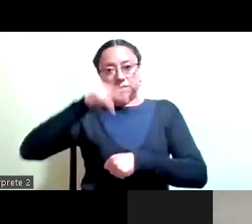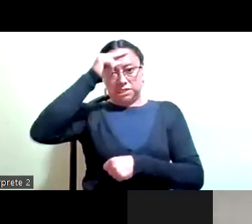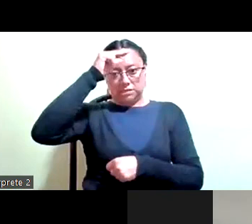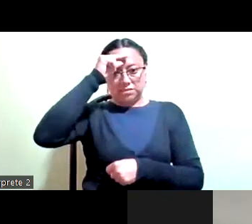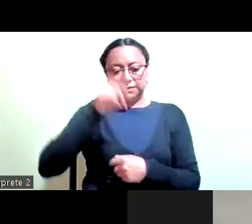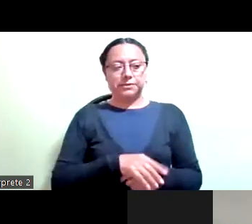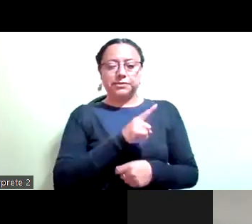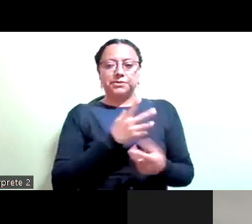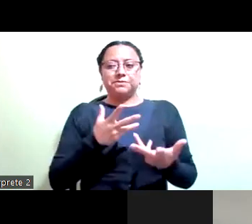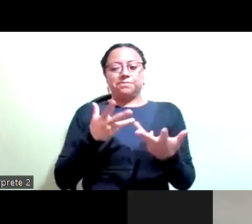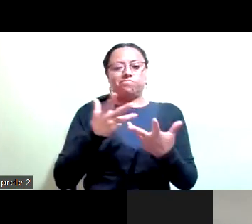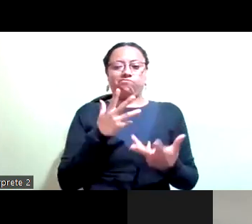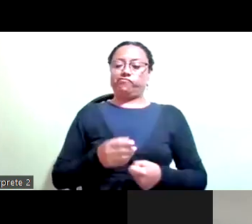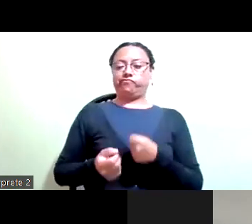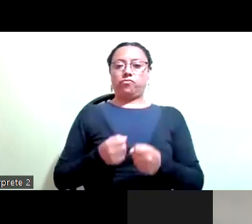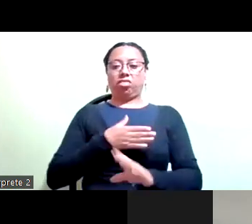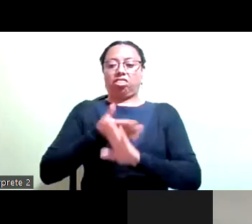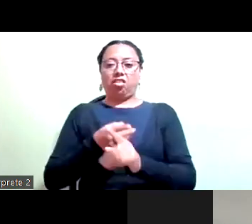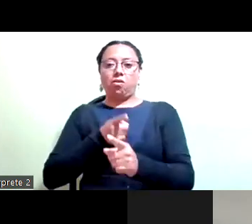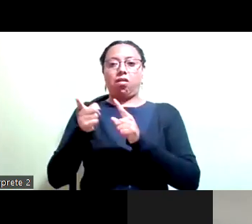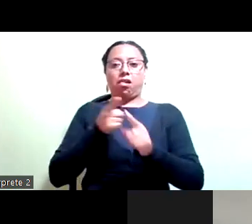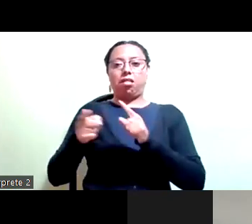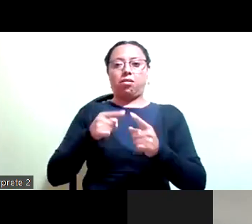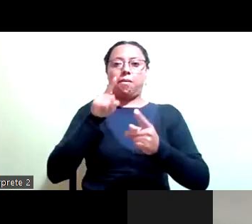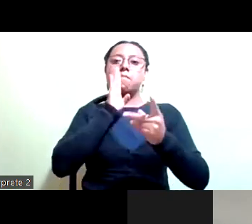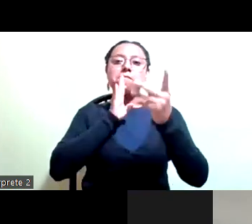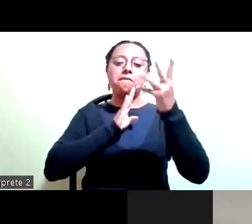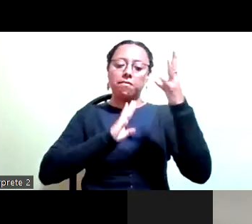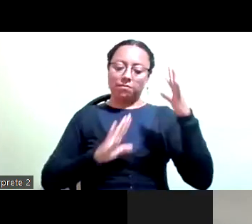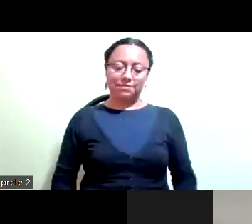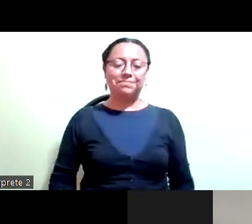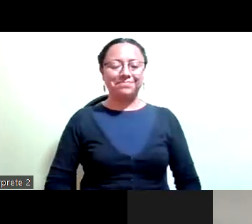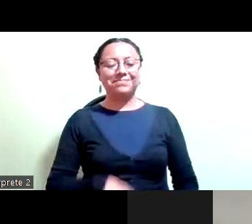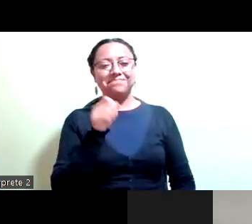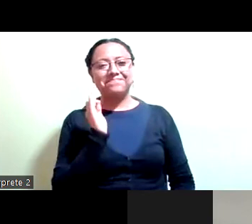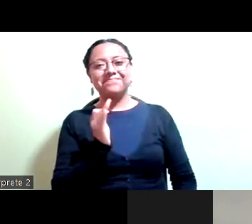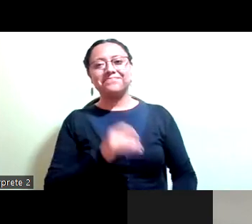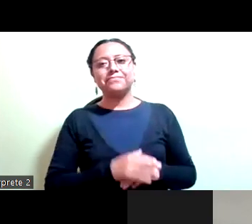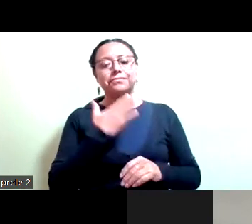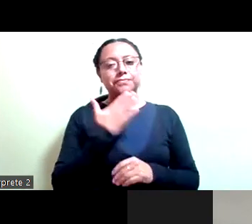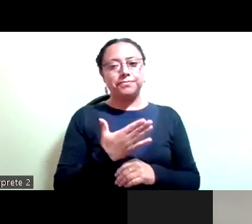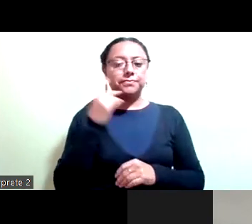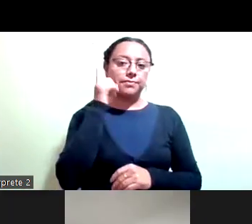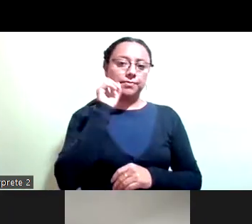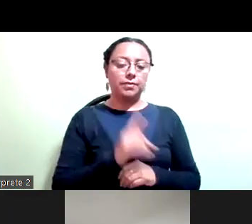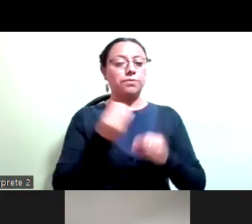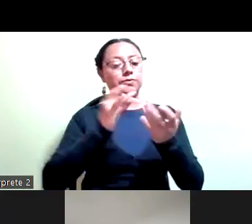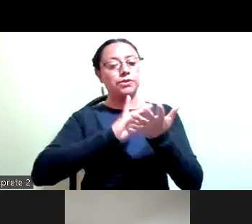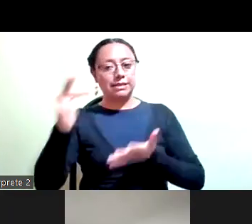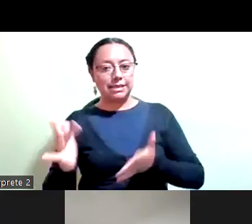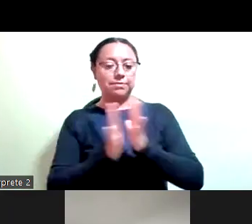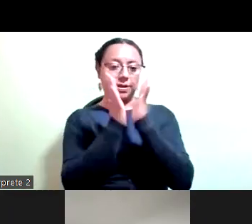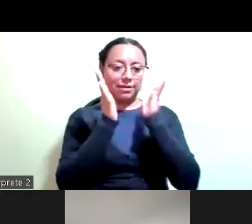estamos realizando. Es correcto, diputada. Pues muchas gracias por la participación, por el apoyo